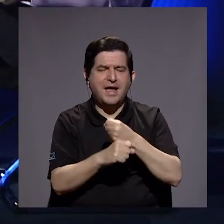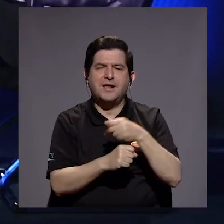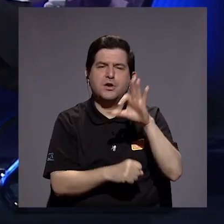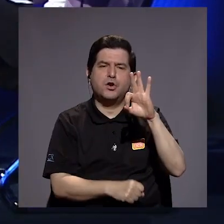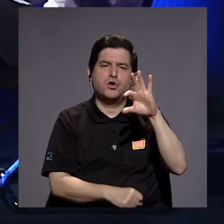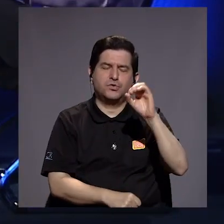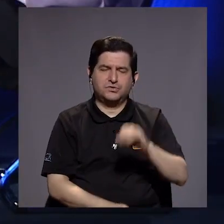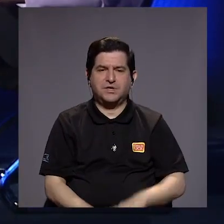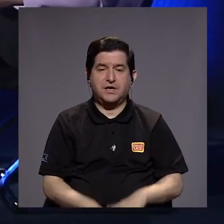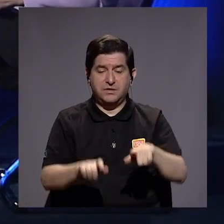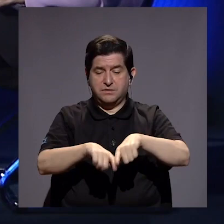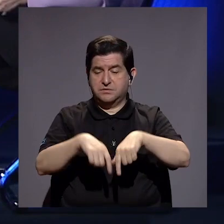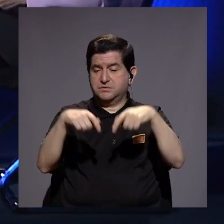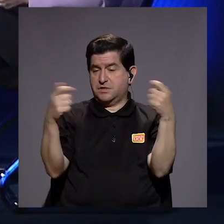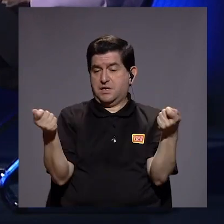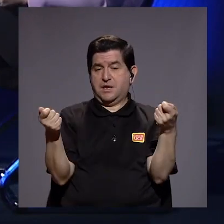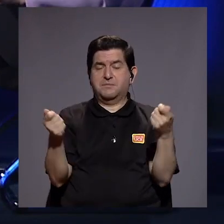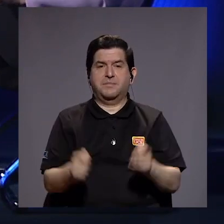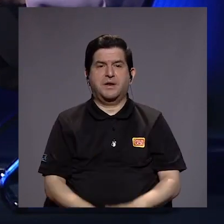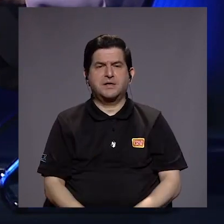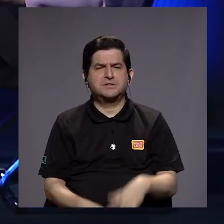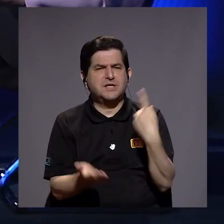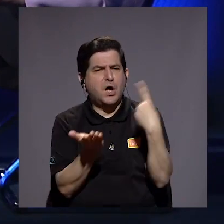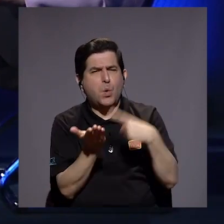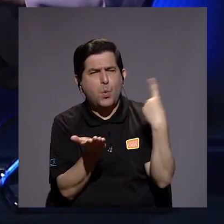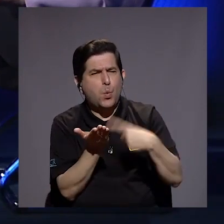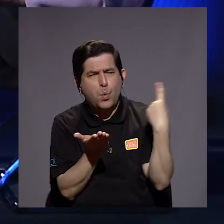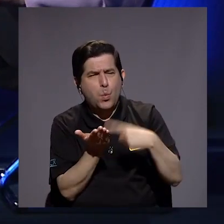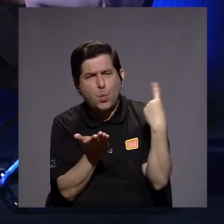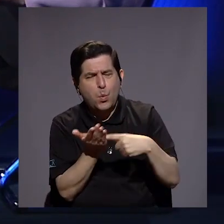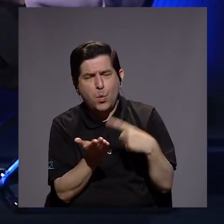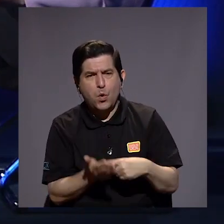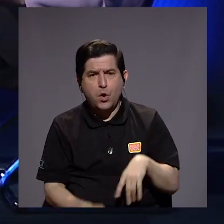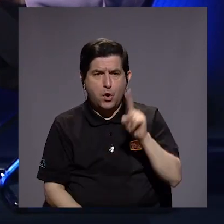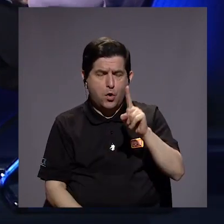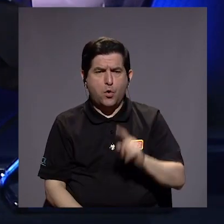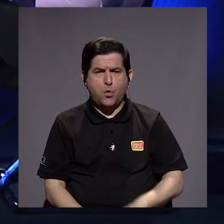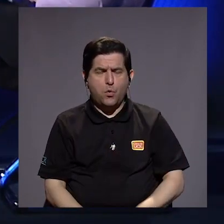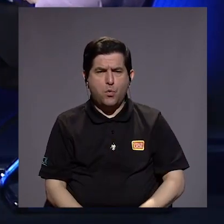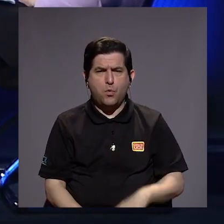años 90, en la prensa, se da una gran discusión entre